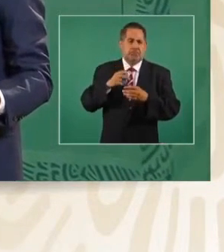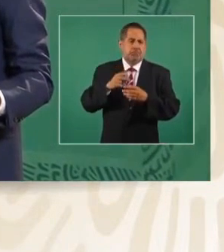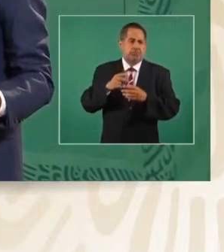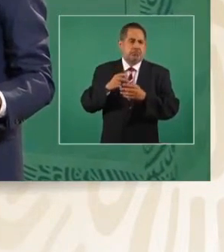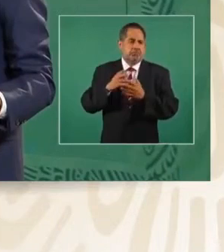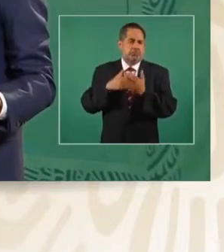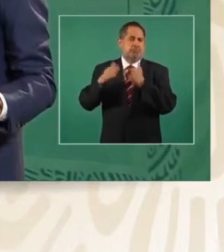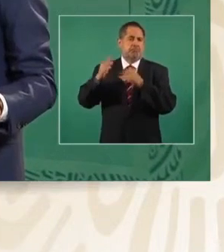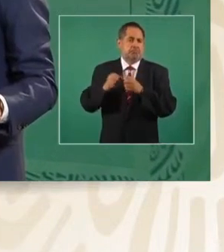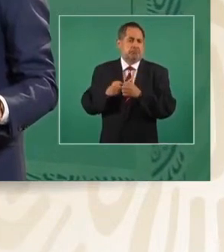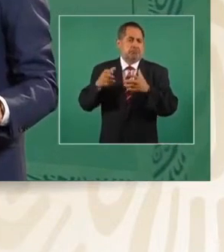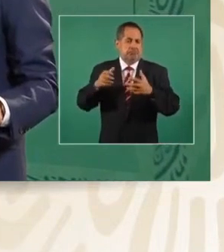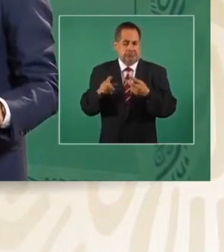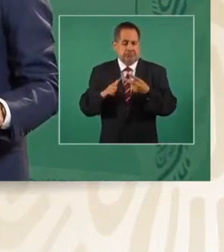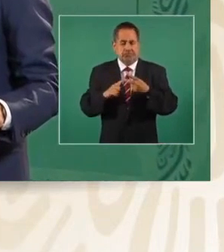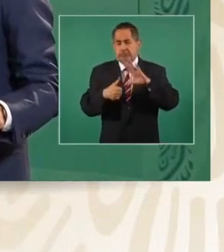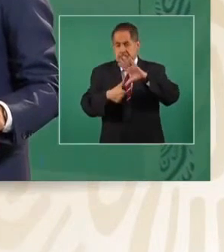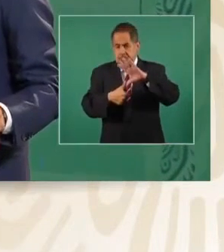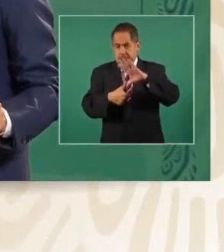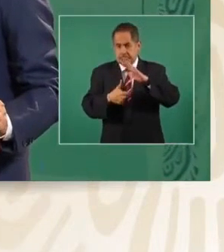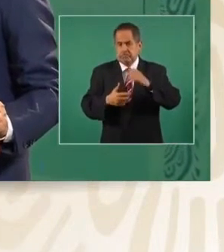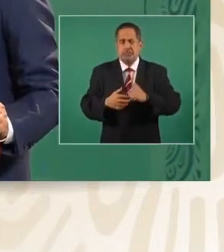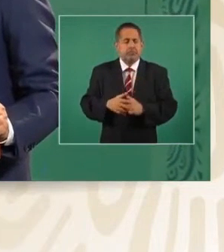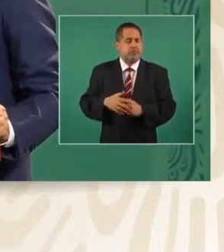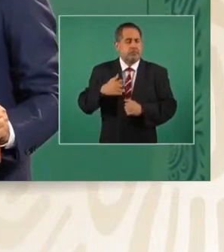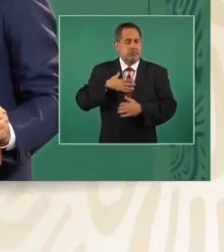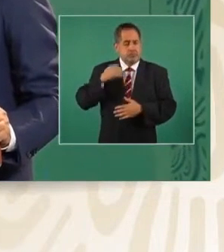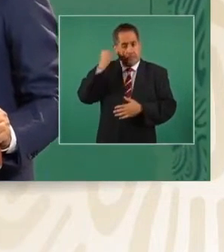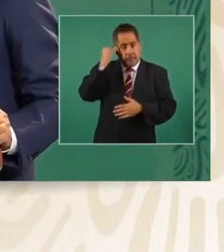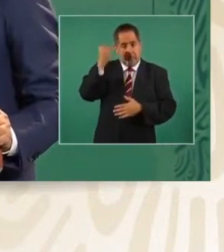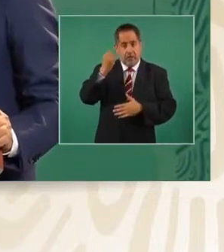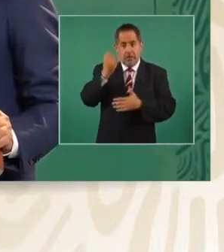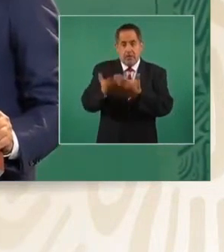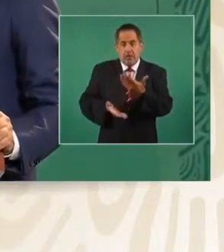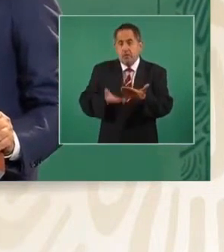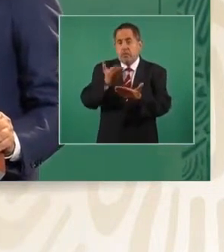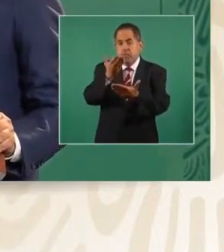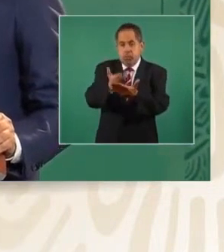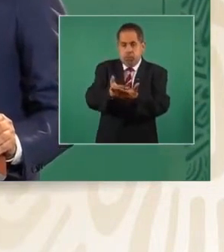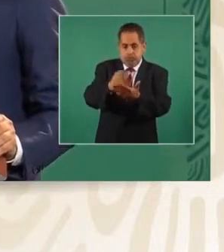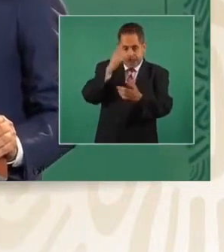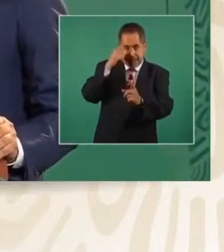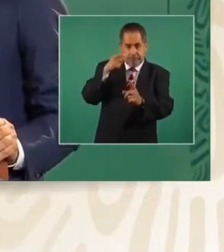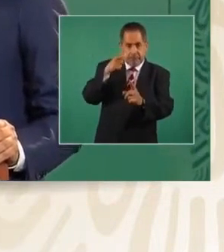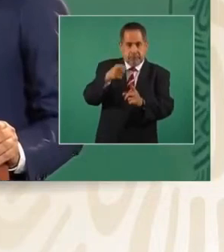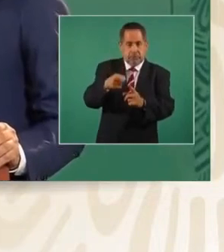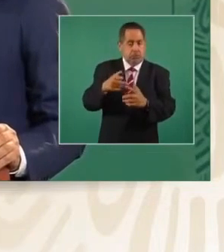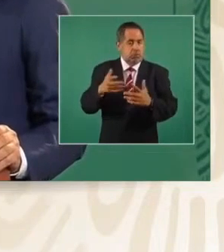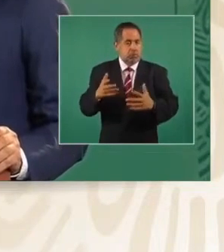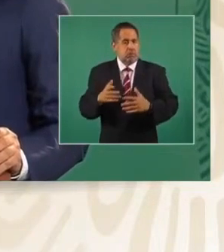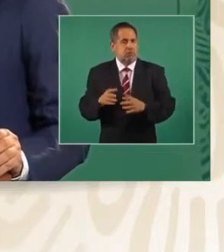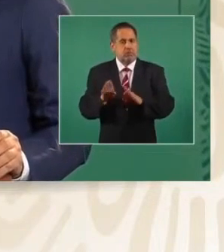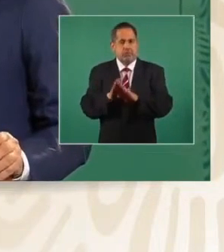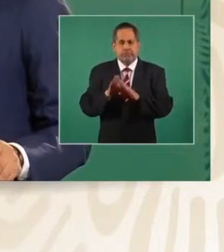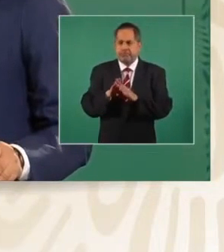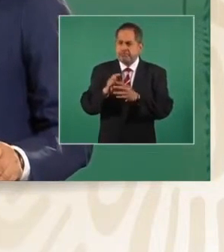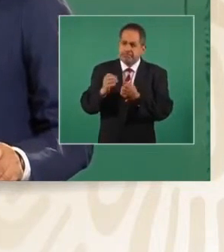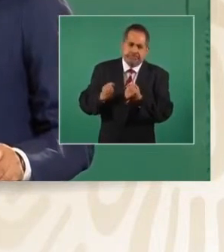Norte. Yo he hecho un planteamiento en ese sentido de cómo